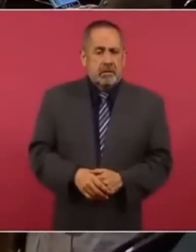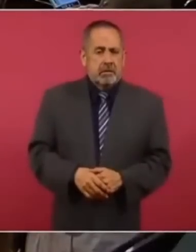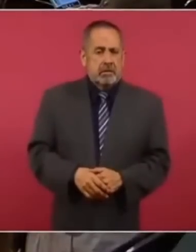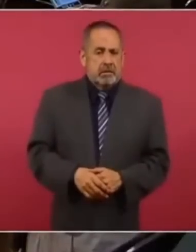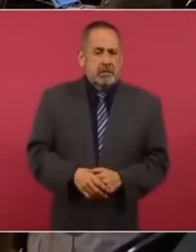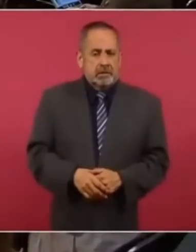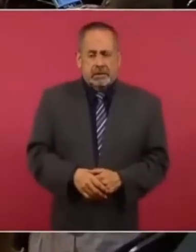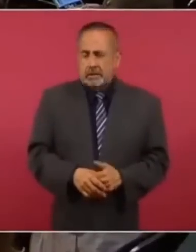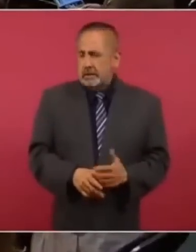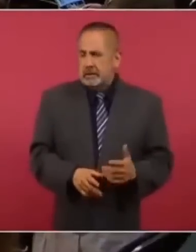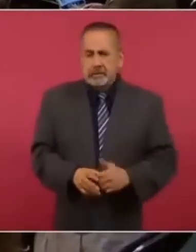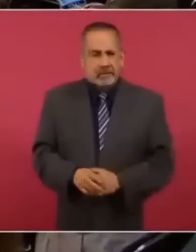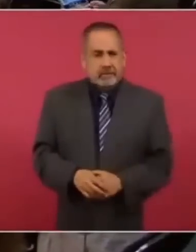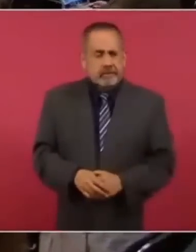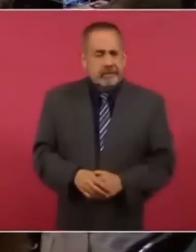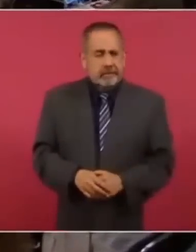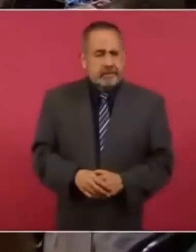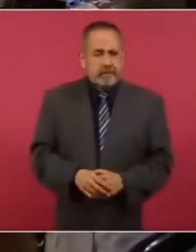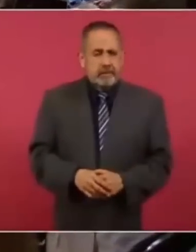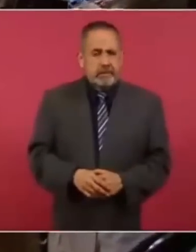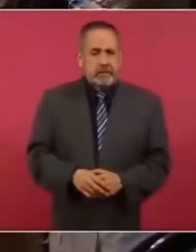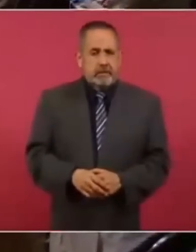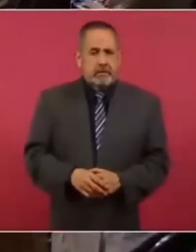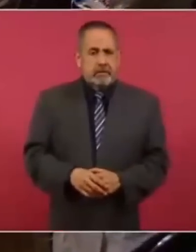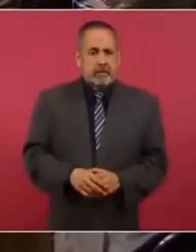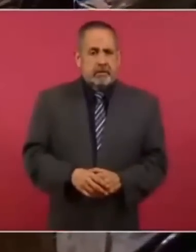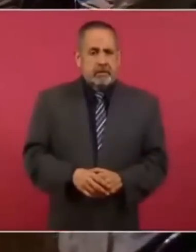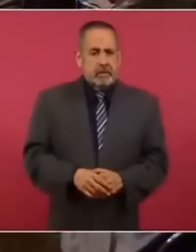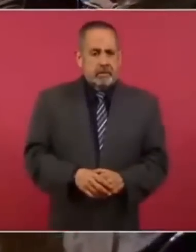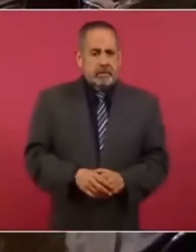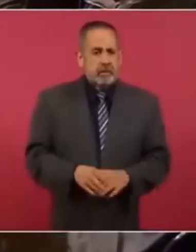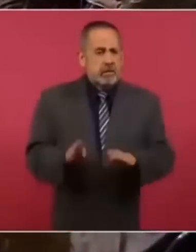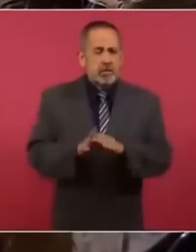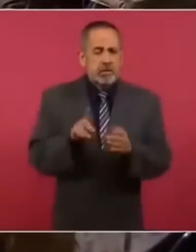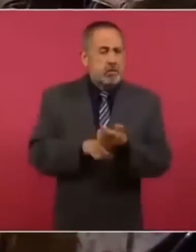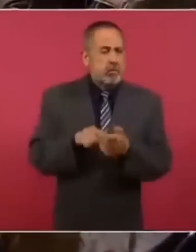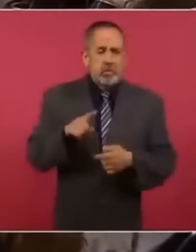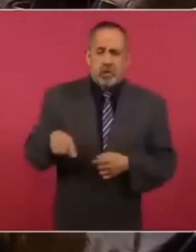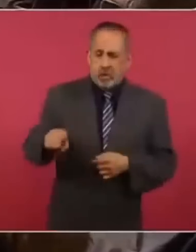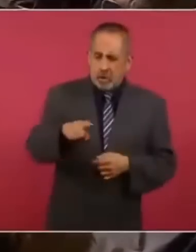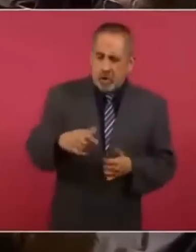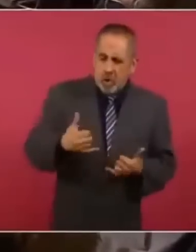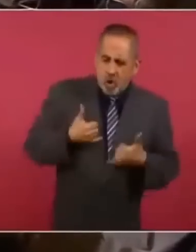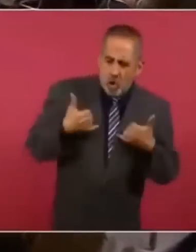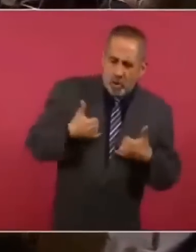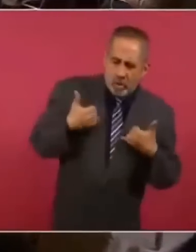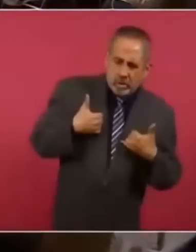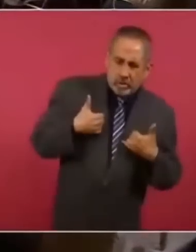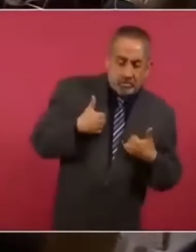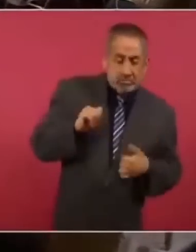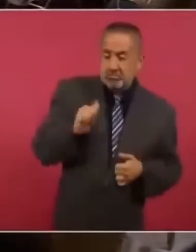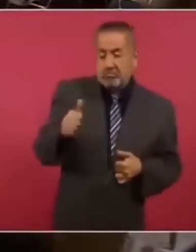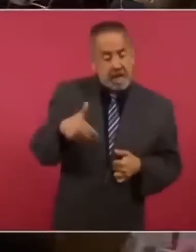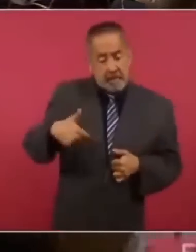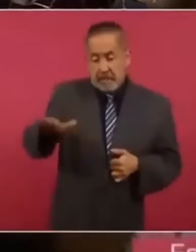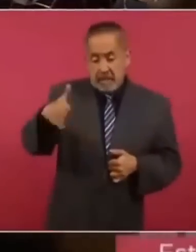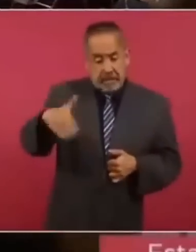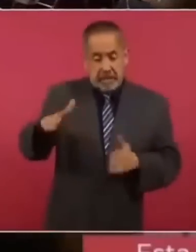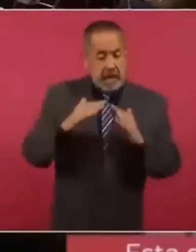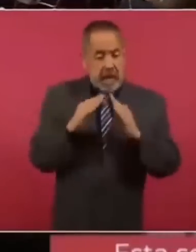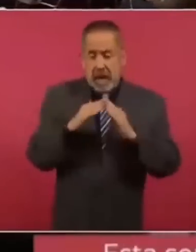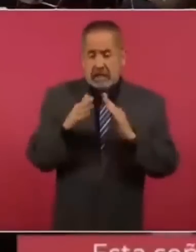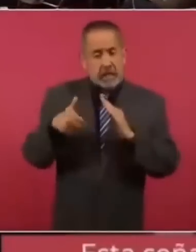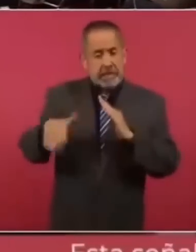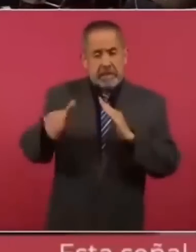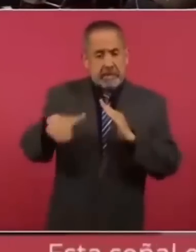¿Cómo es que siendo todavía adolescentes ya se tienen que ir de